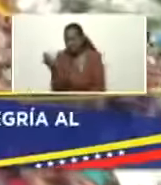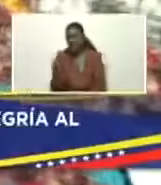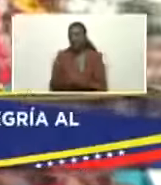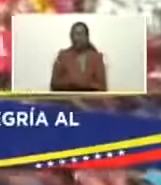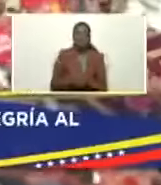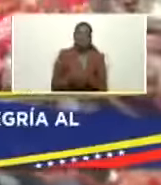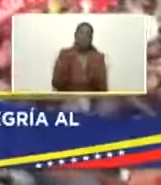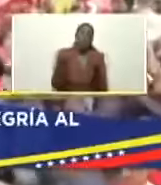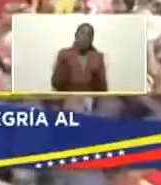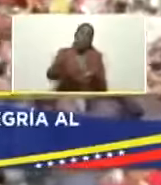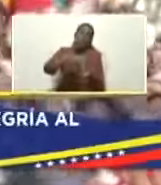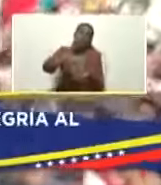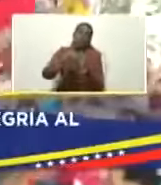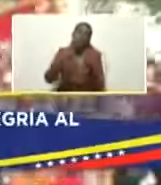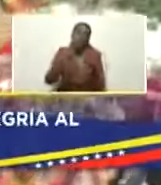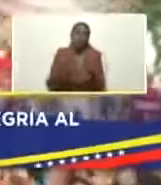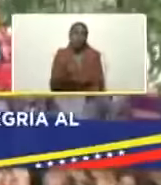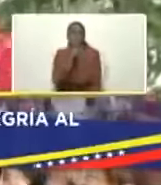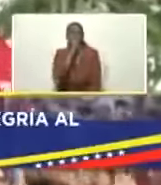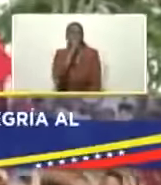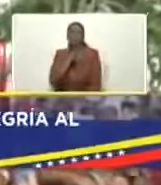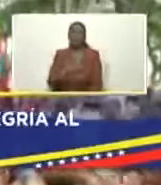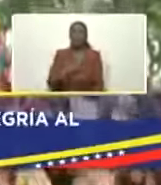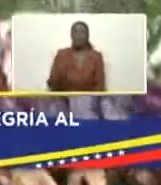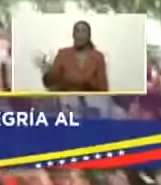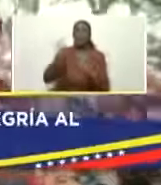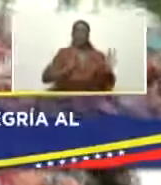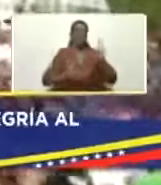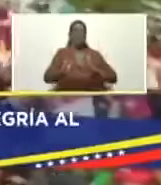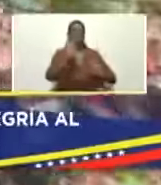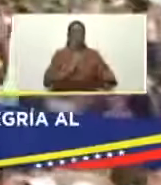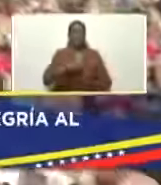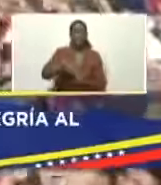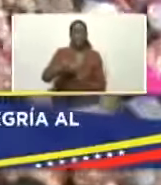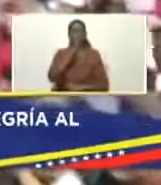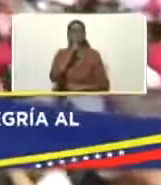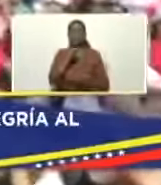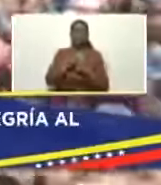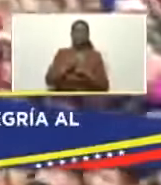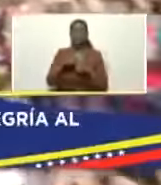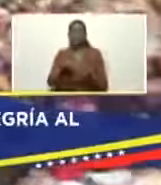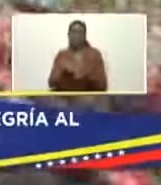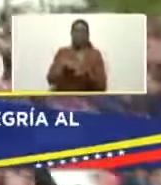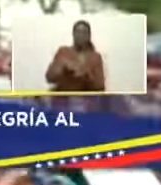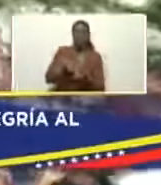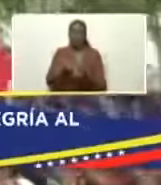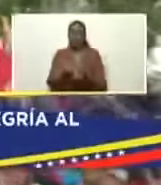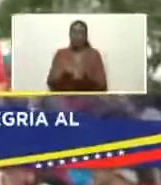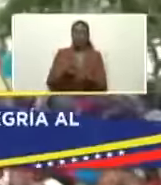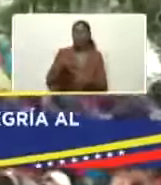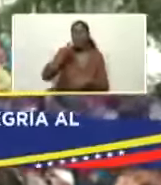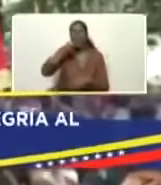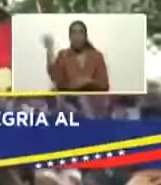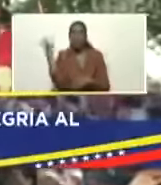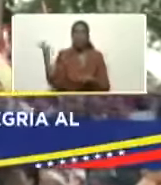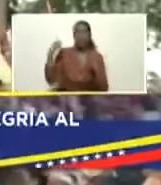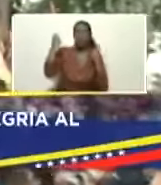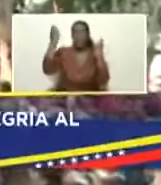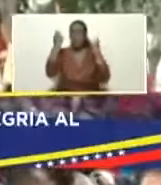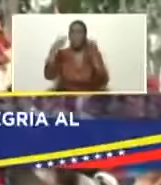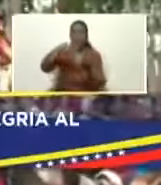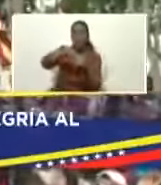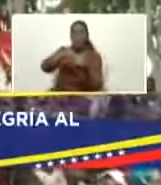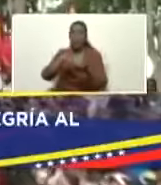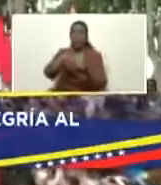¿Cómo no baila uno? Si uno se contagia, ¿ves? Mira. Sé el pasito, ese pasito lo vamos a hacer famoso para la campaña.